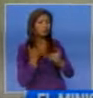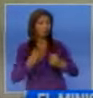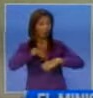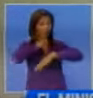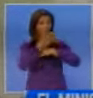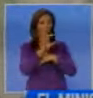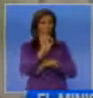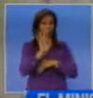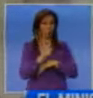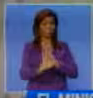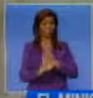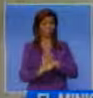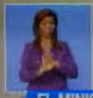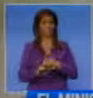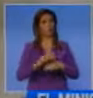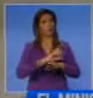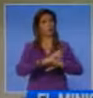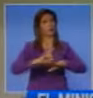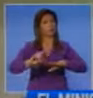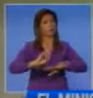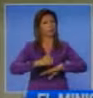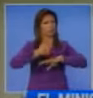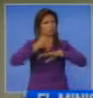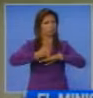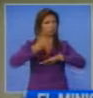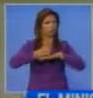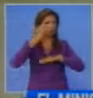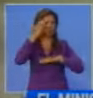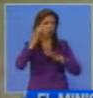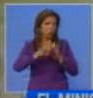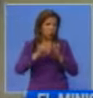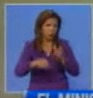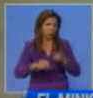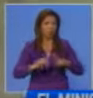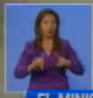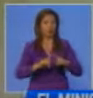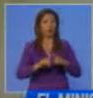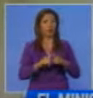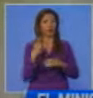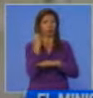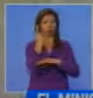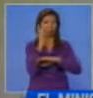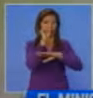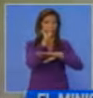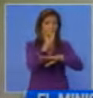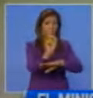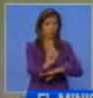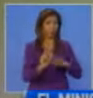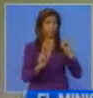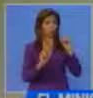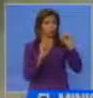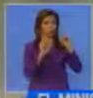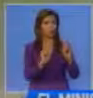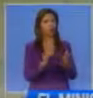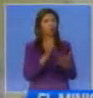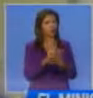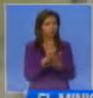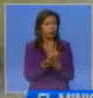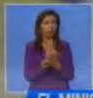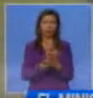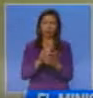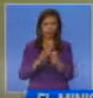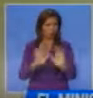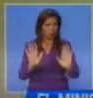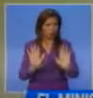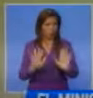director nacional de la Policía Judicial y un fiscal de Pastaza ingresaron en 2 helicópteros a la comunidad de manera pacífica, aseguran. Sin